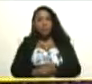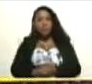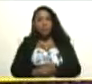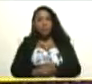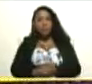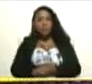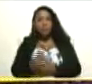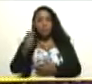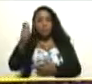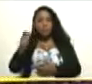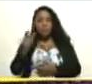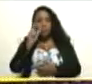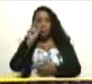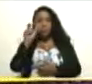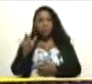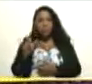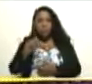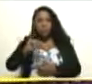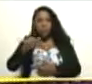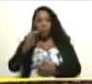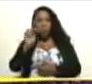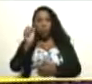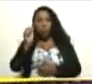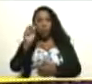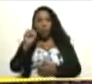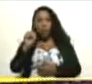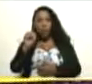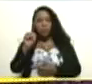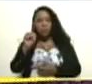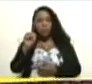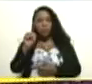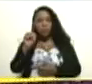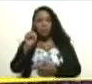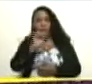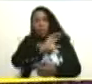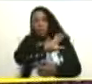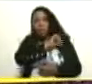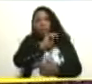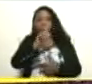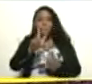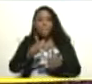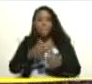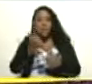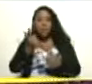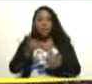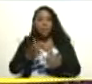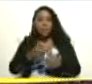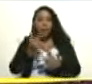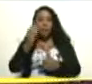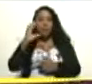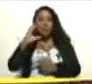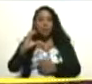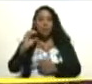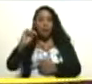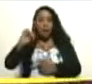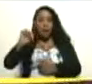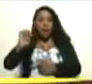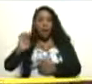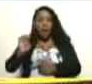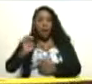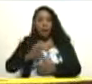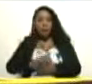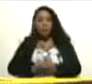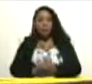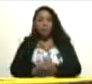Ciudadano Juan Carlos del Pino, rector principal del Consejo Nacional